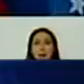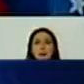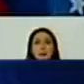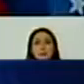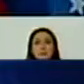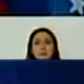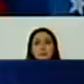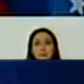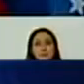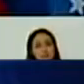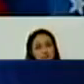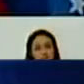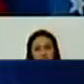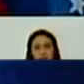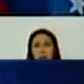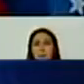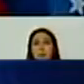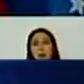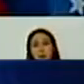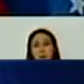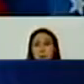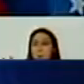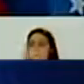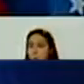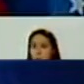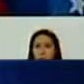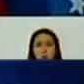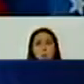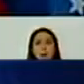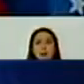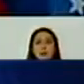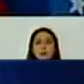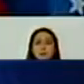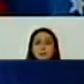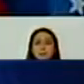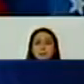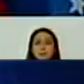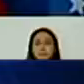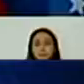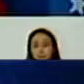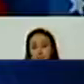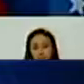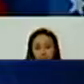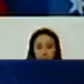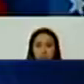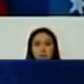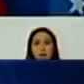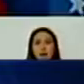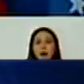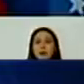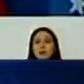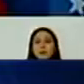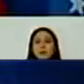Ministerio Público, no solo en Venezuela, sino en cualquier lugar del mundo, haga